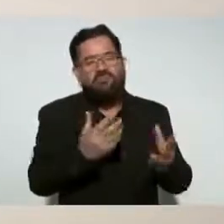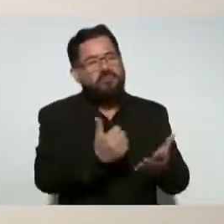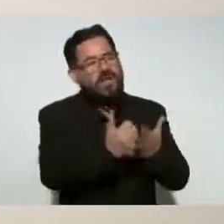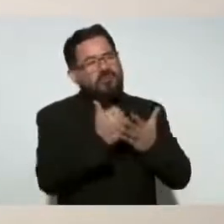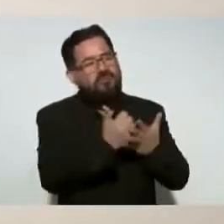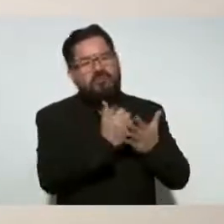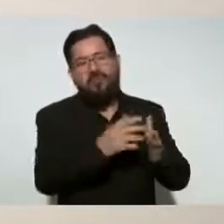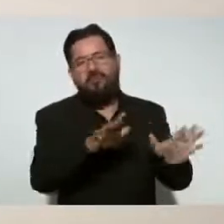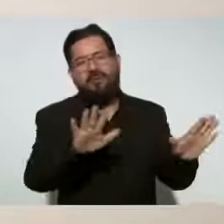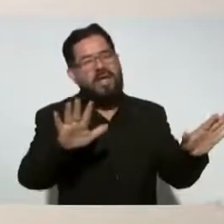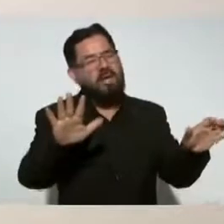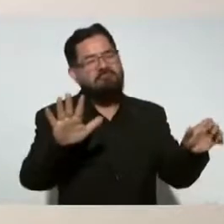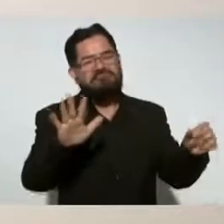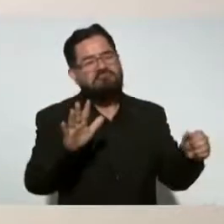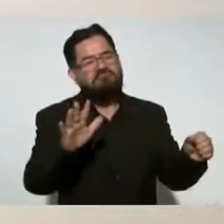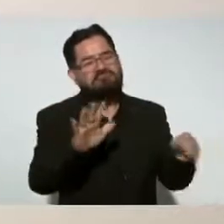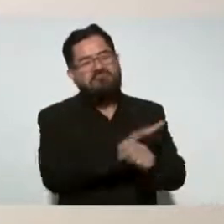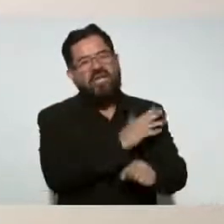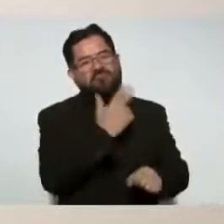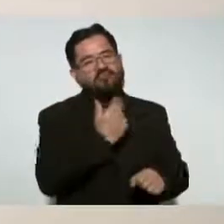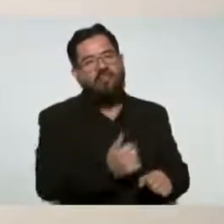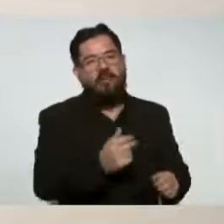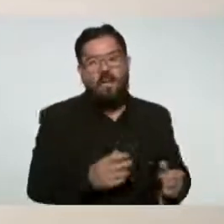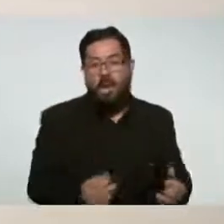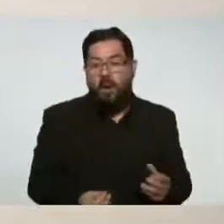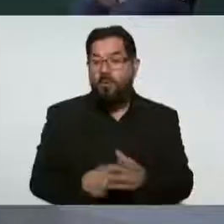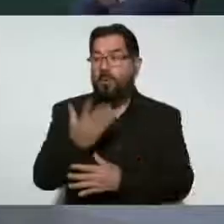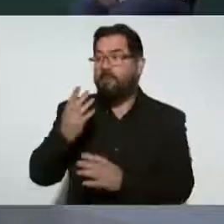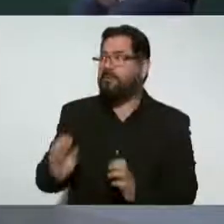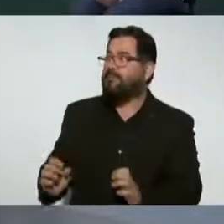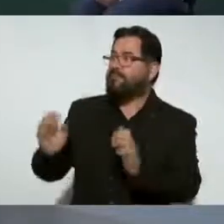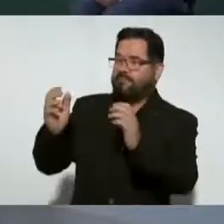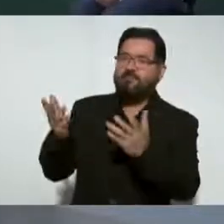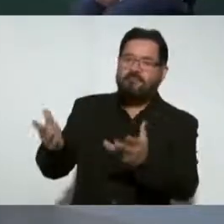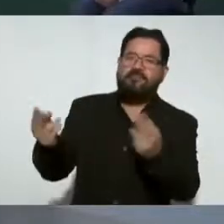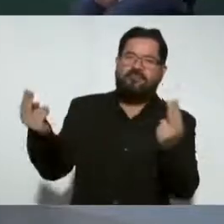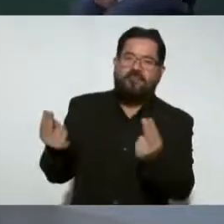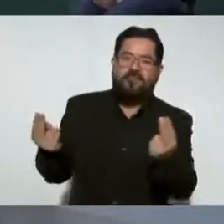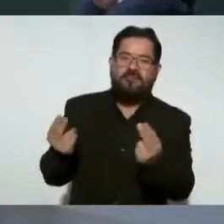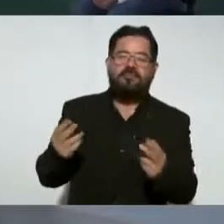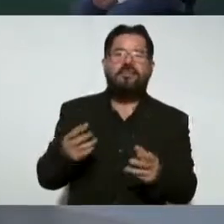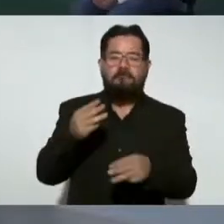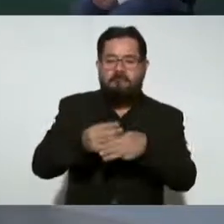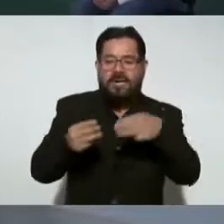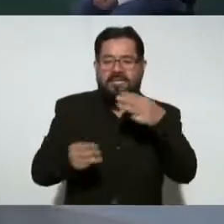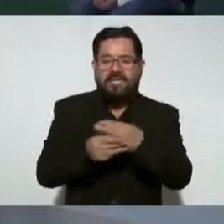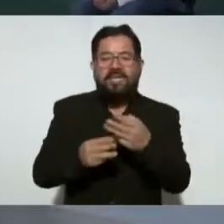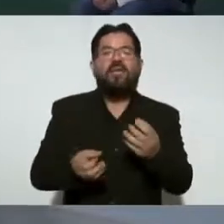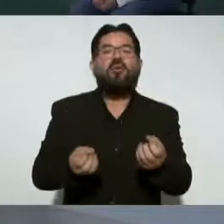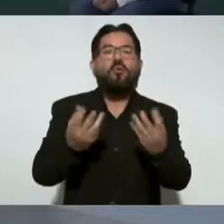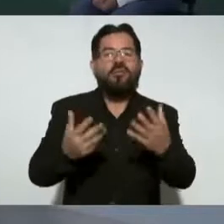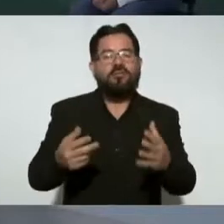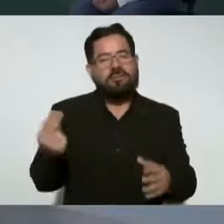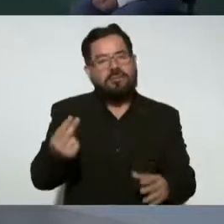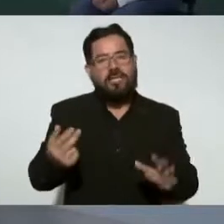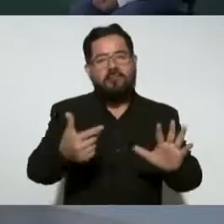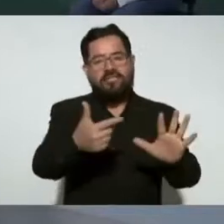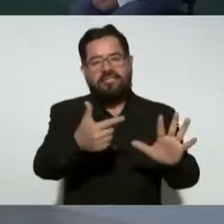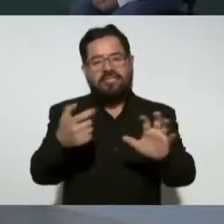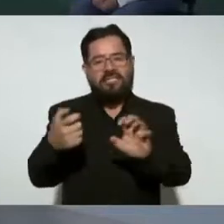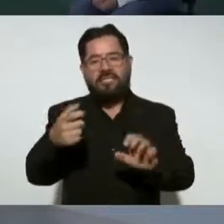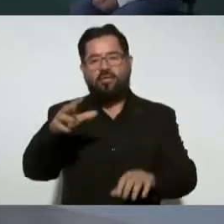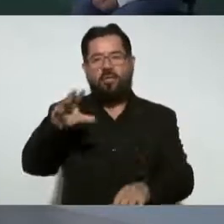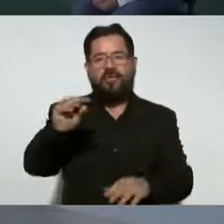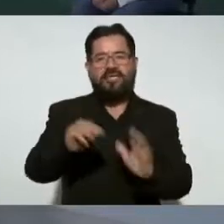insuficiente. Pues el equipamiento está calculado en 790 millones de pesos, en lo que me decía